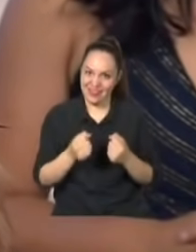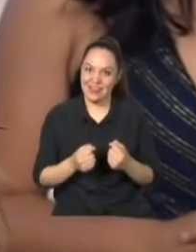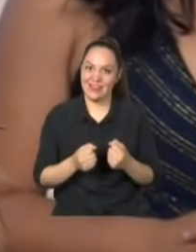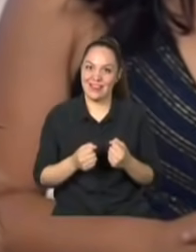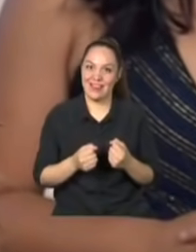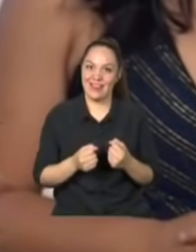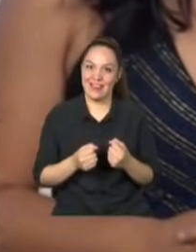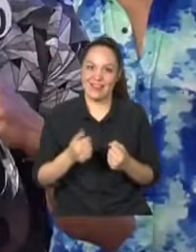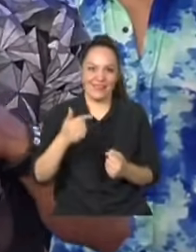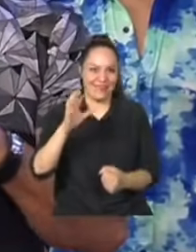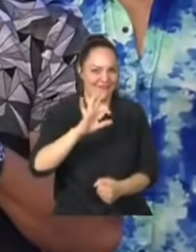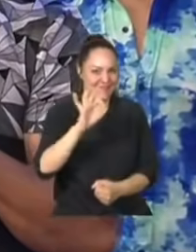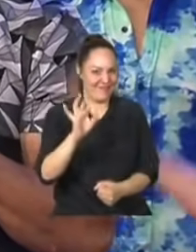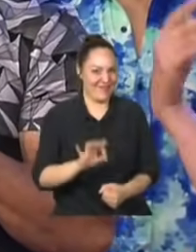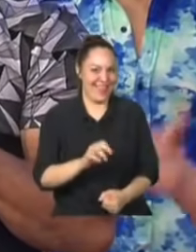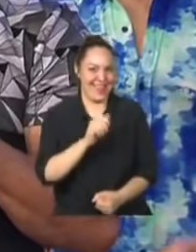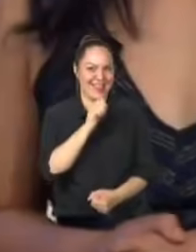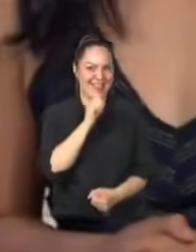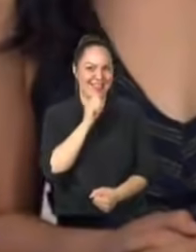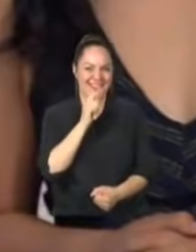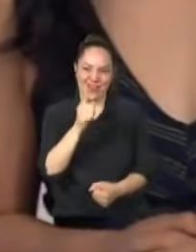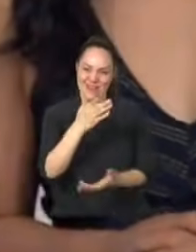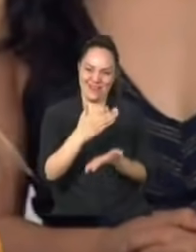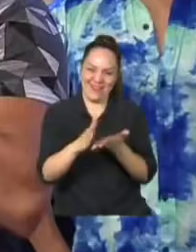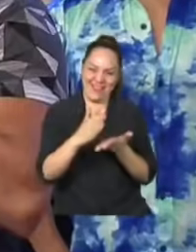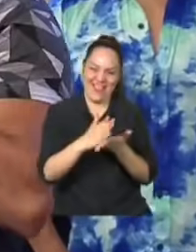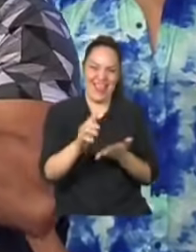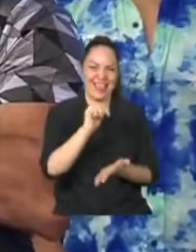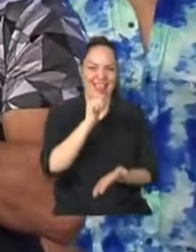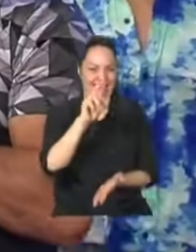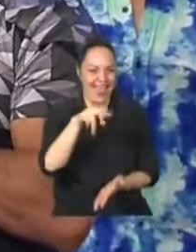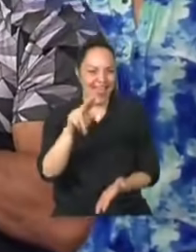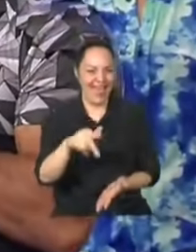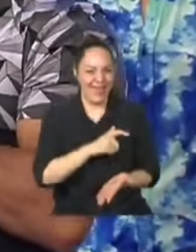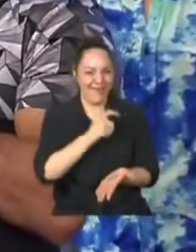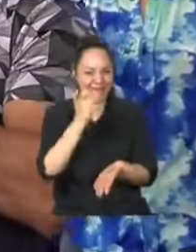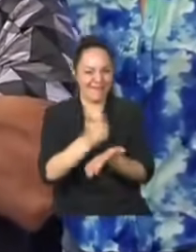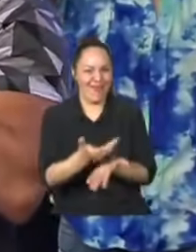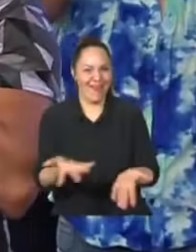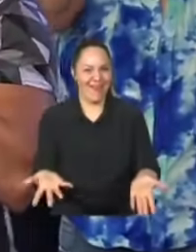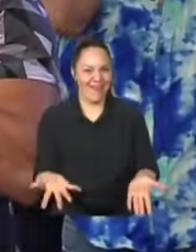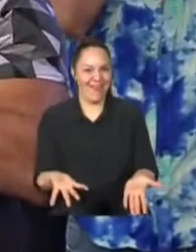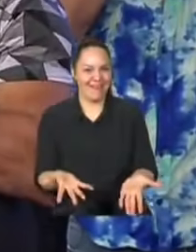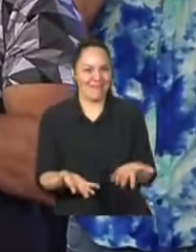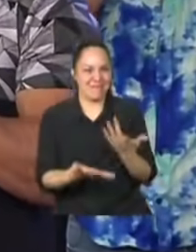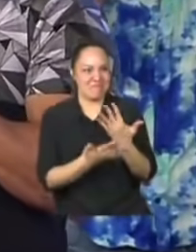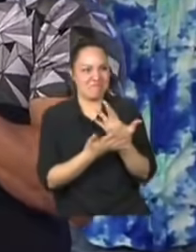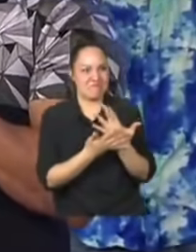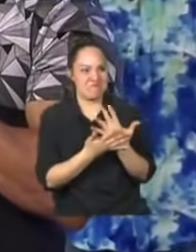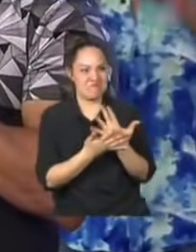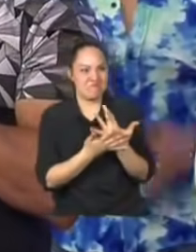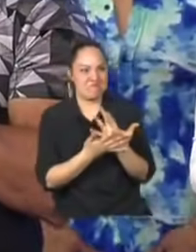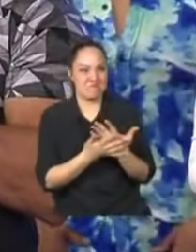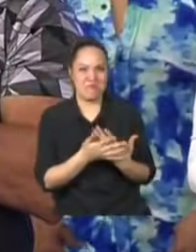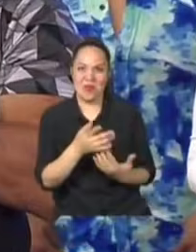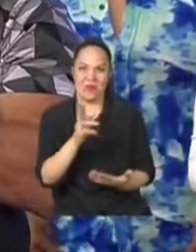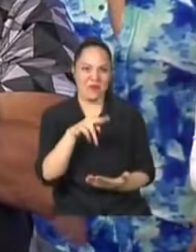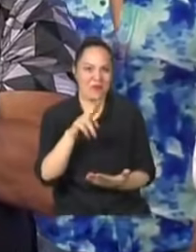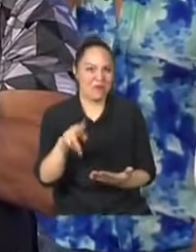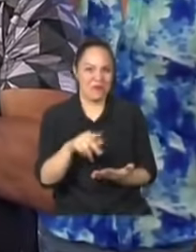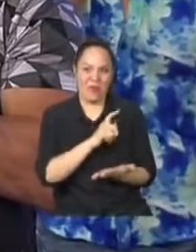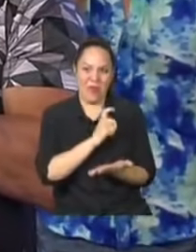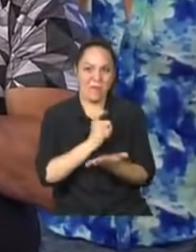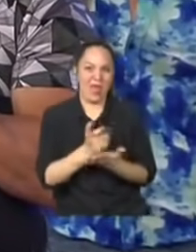doy descuento. No, ¡nunca pagas! ¡Nunca pagas! ¡Nunca pagas! Porque mi divina Lugo siempre nos ha dado